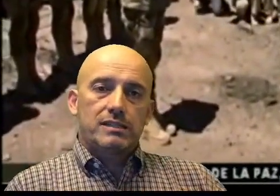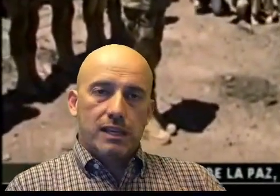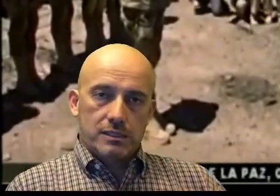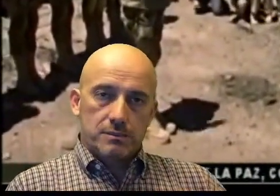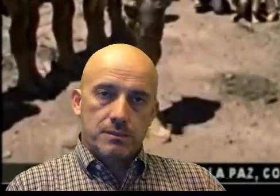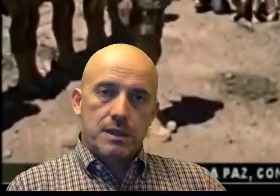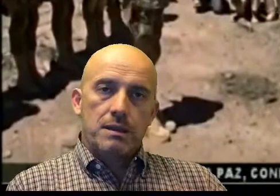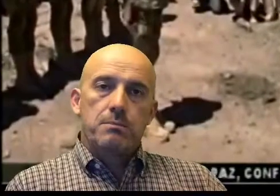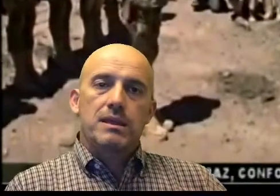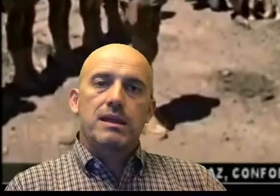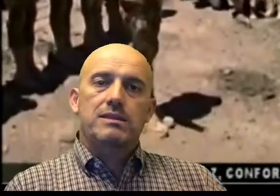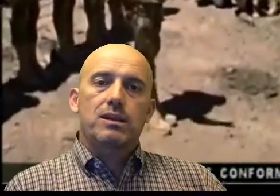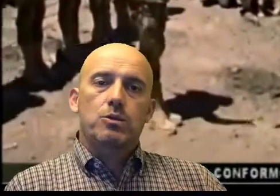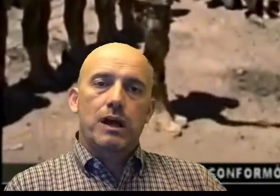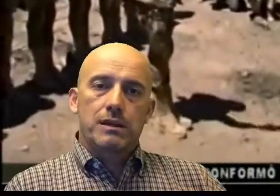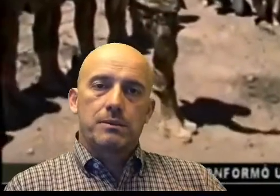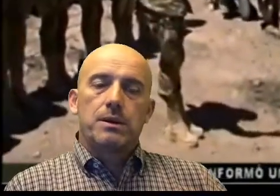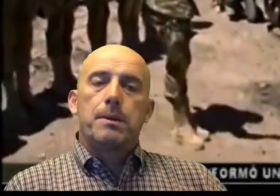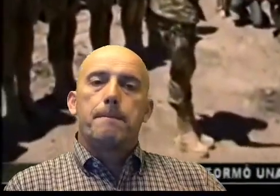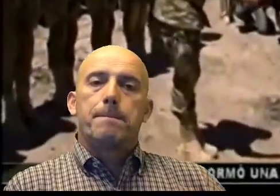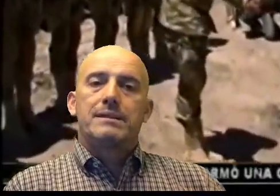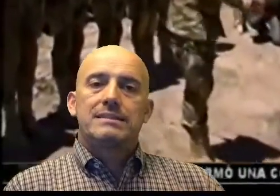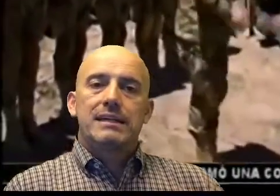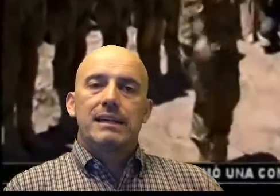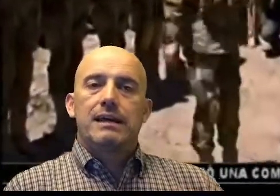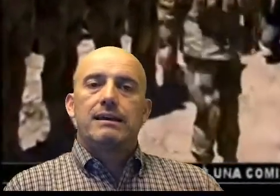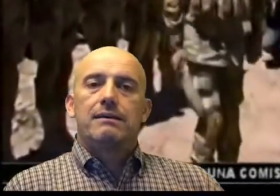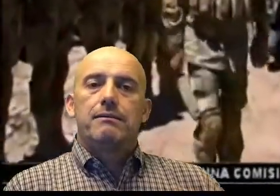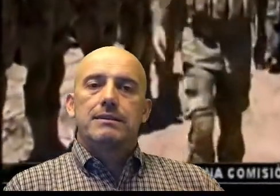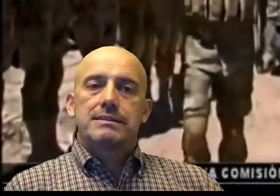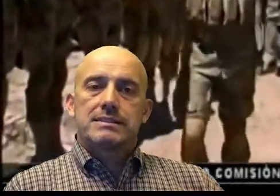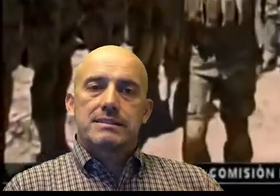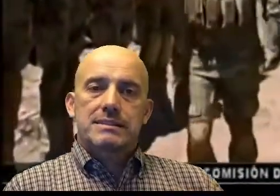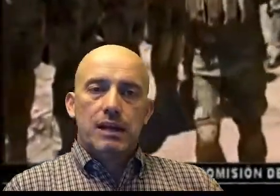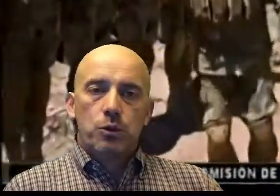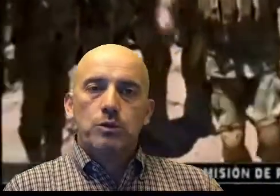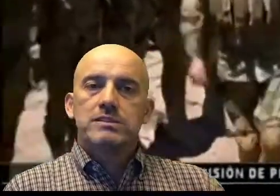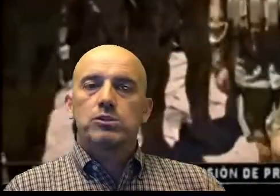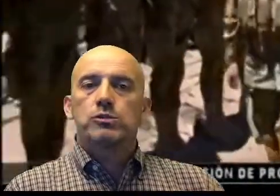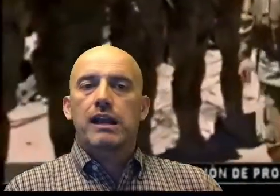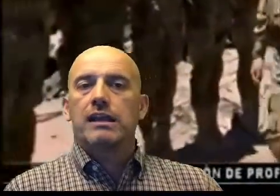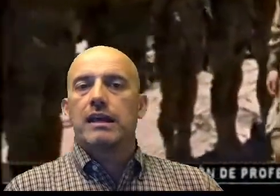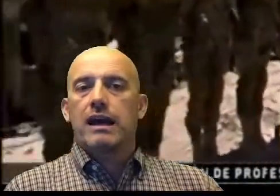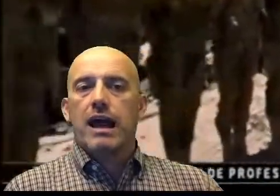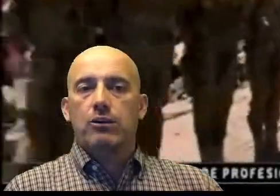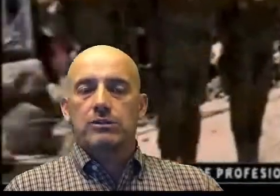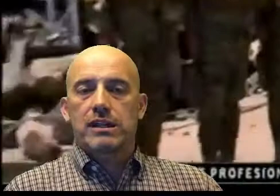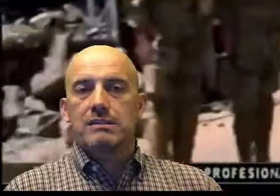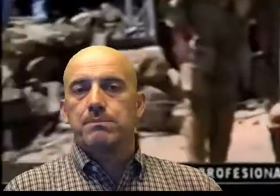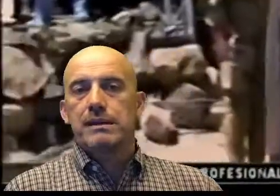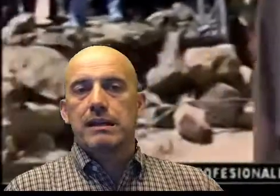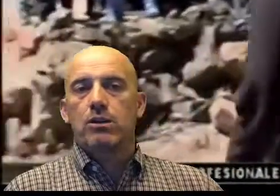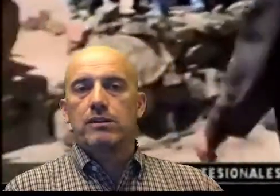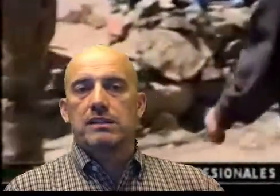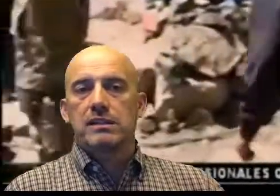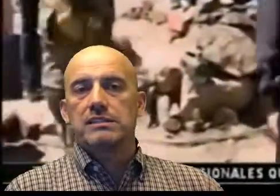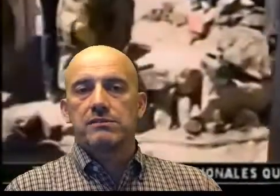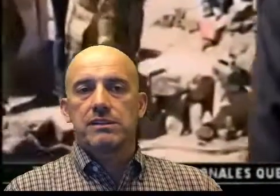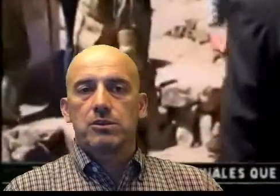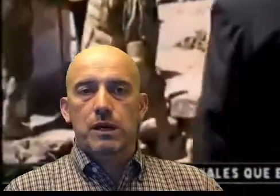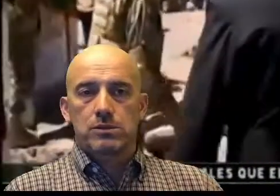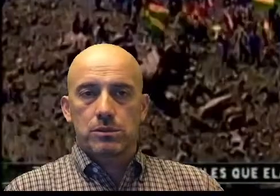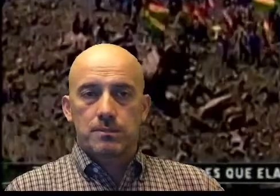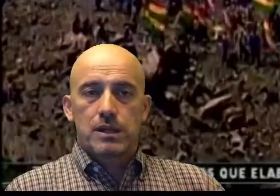1866 mediante el cual chile renuncia ciudadanía a contar el paralelo